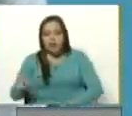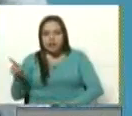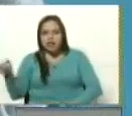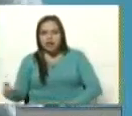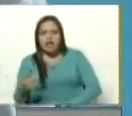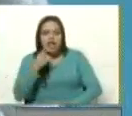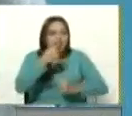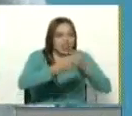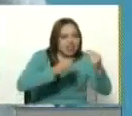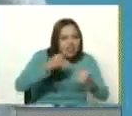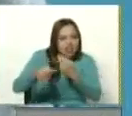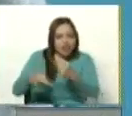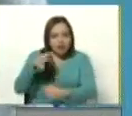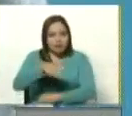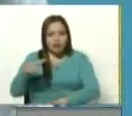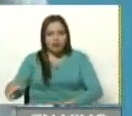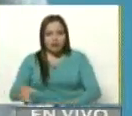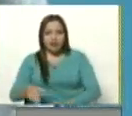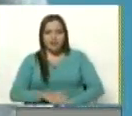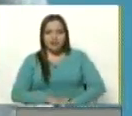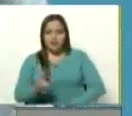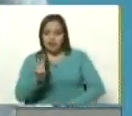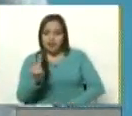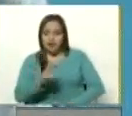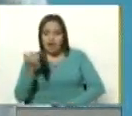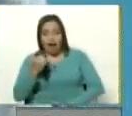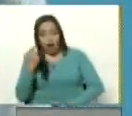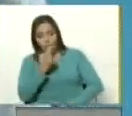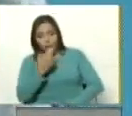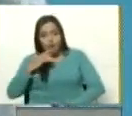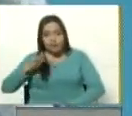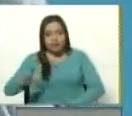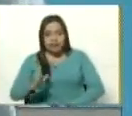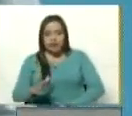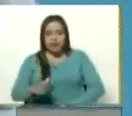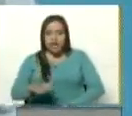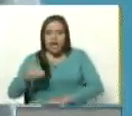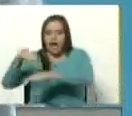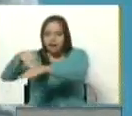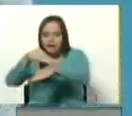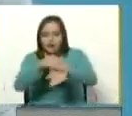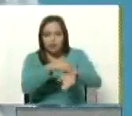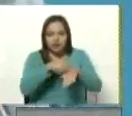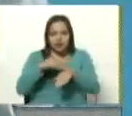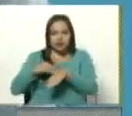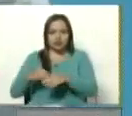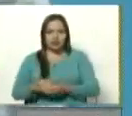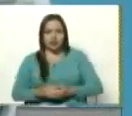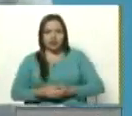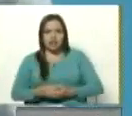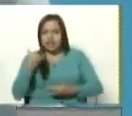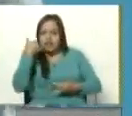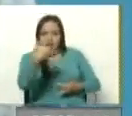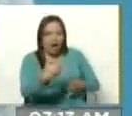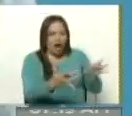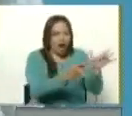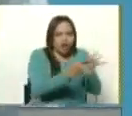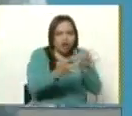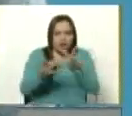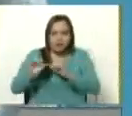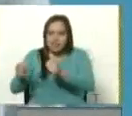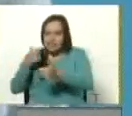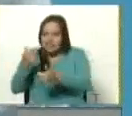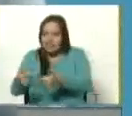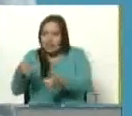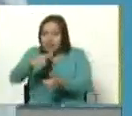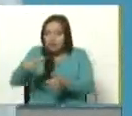que hicimos todos, pues los venezolanos que estábamos en ese momento comprometidos. Y en el boca a boca, en el llamar por teléfono, empezaron a decir, mira, viene